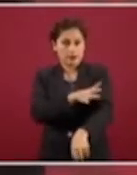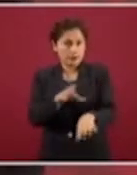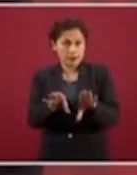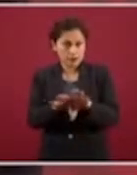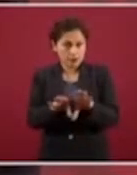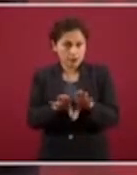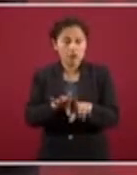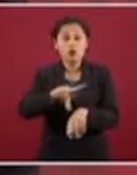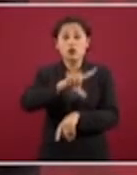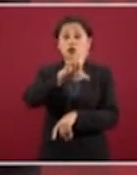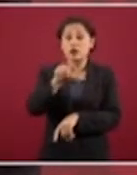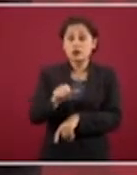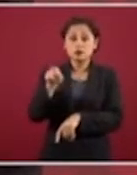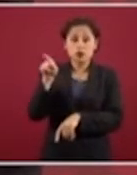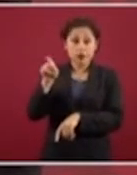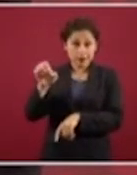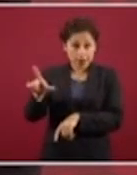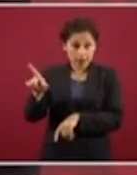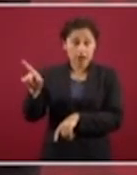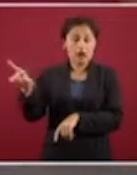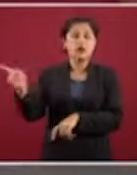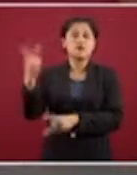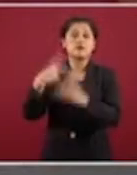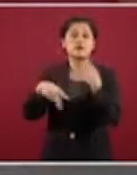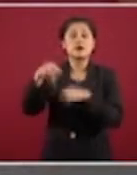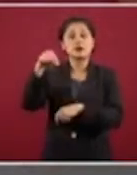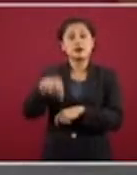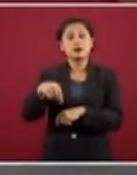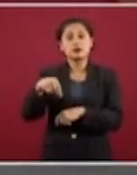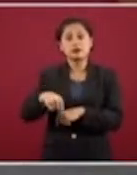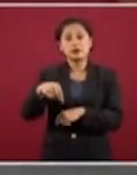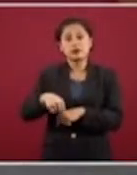va a venir con los